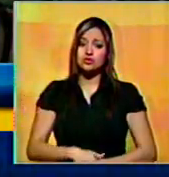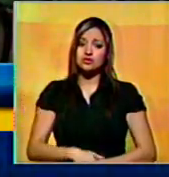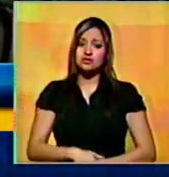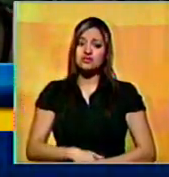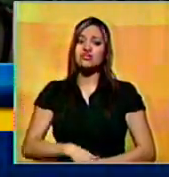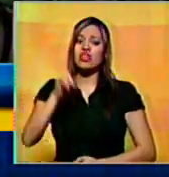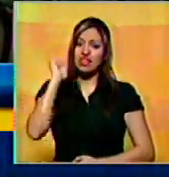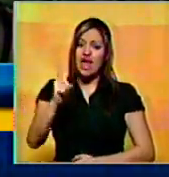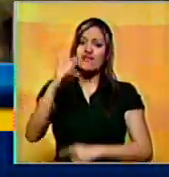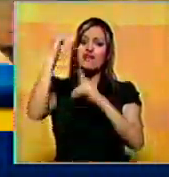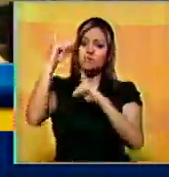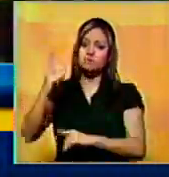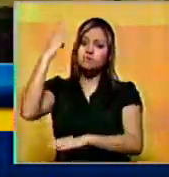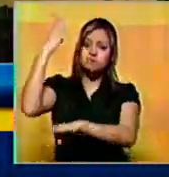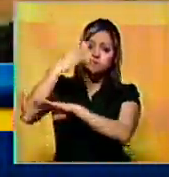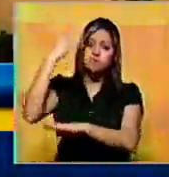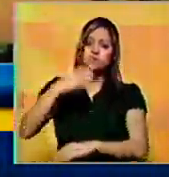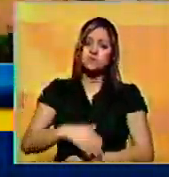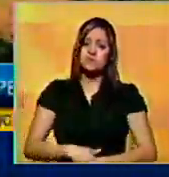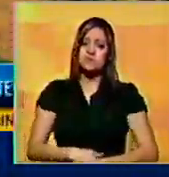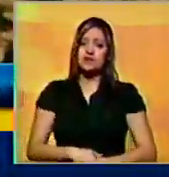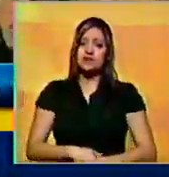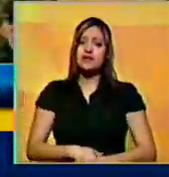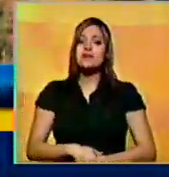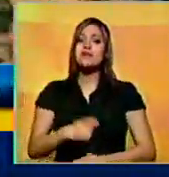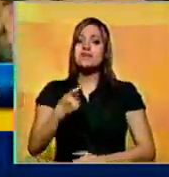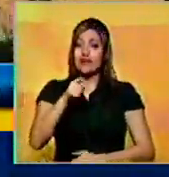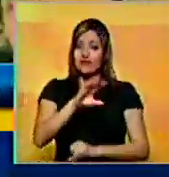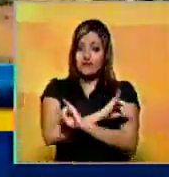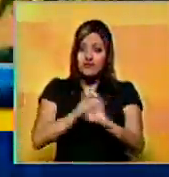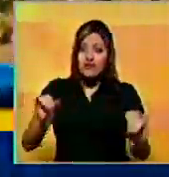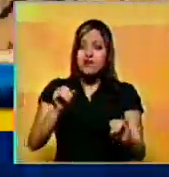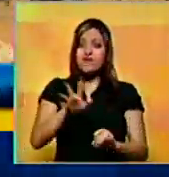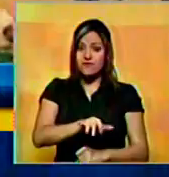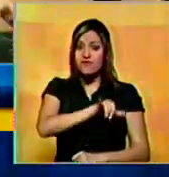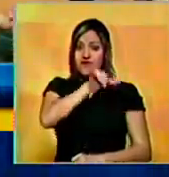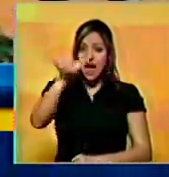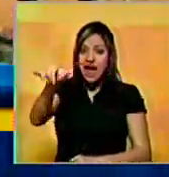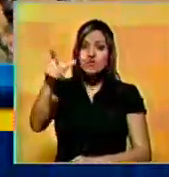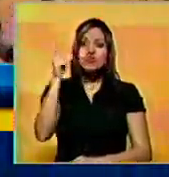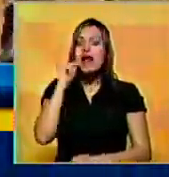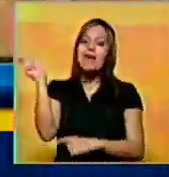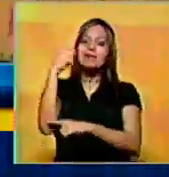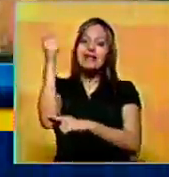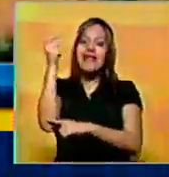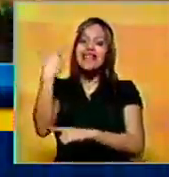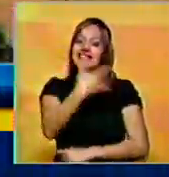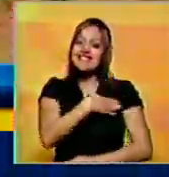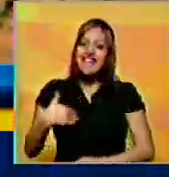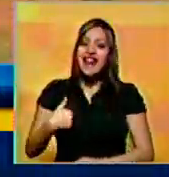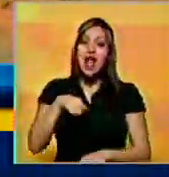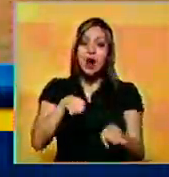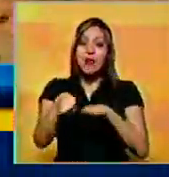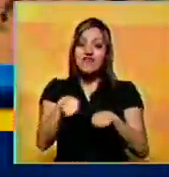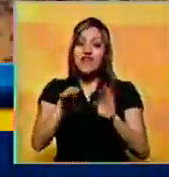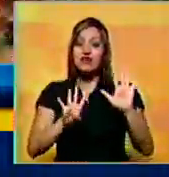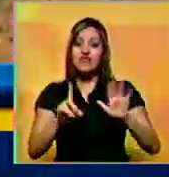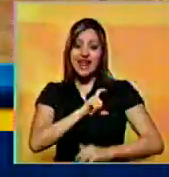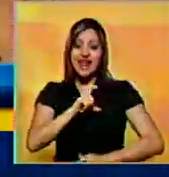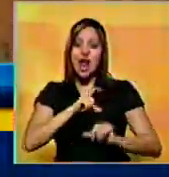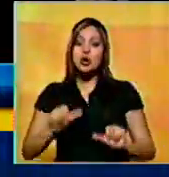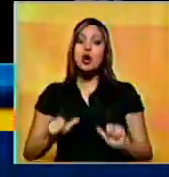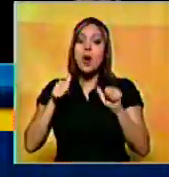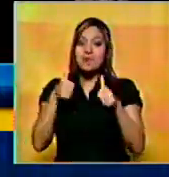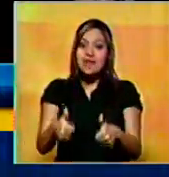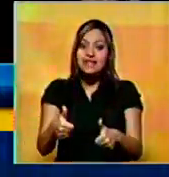tome cartas en el asunto. De regreso de su viaje por los llanos, Mónica Spears venía ilusionada, ya que este jueves 9 de enero